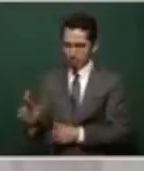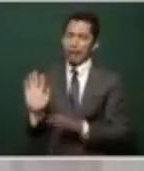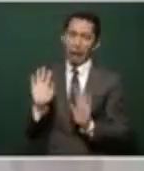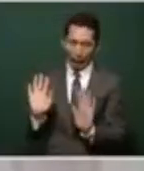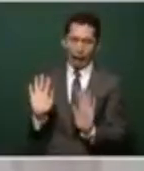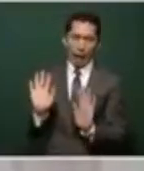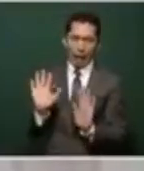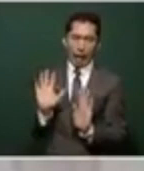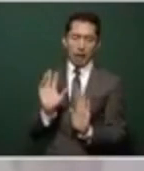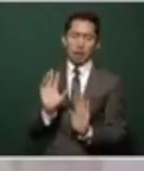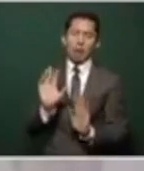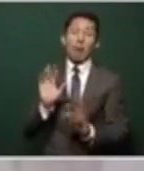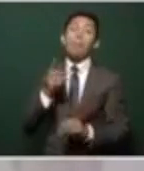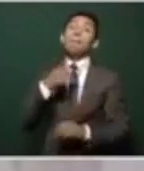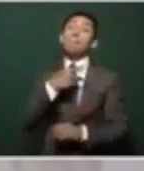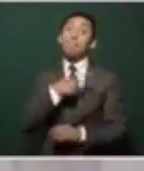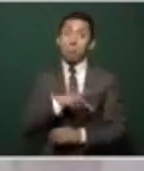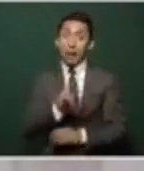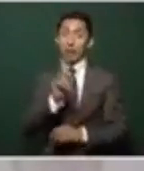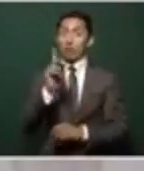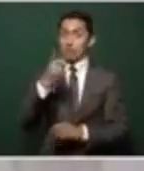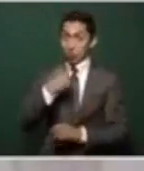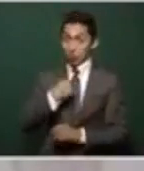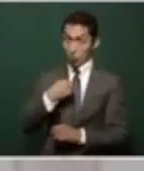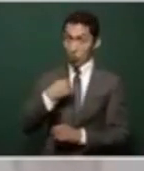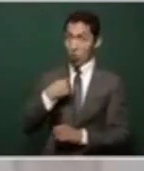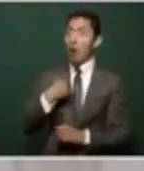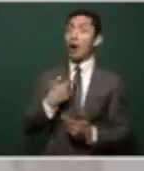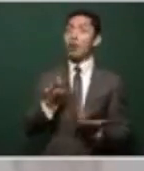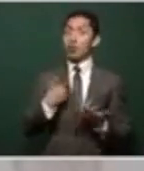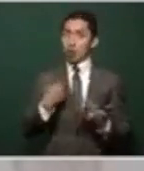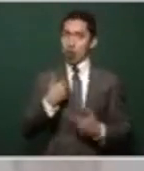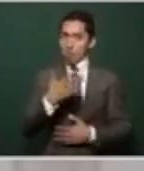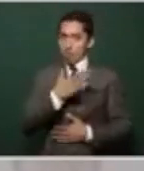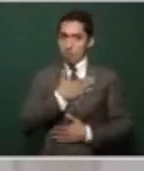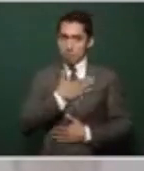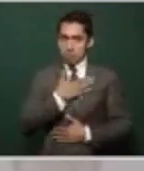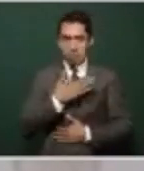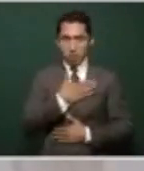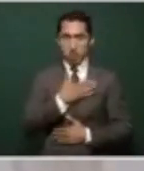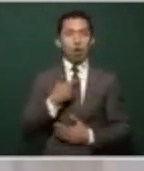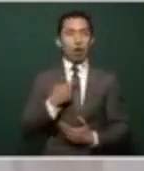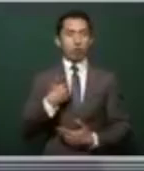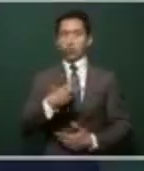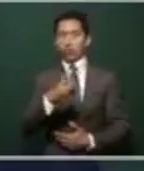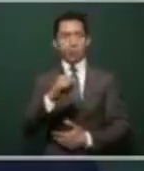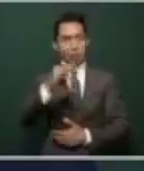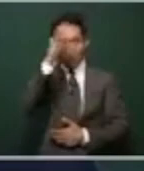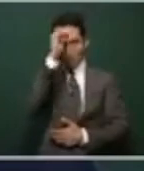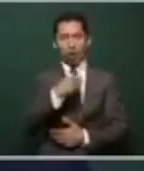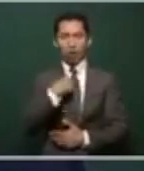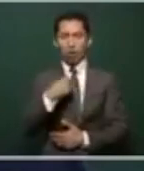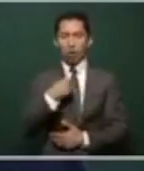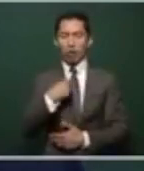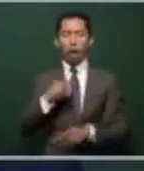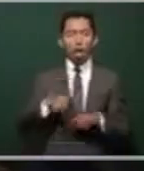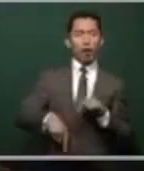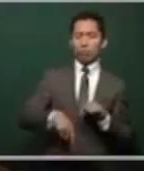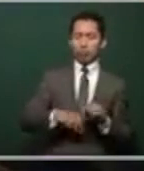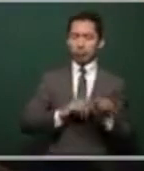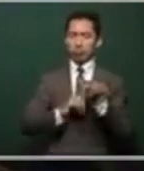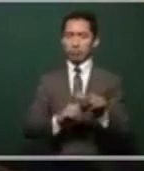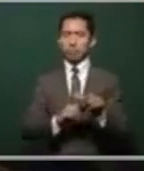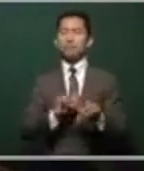voy a dejar de ejercer mi derecho de réplica. Presidente, pero entonces no se